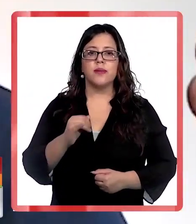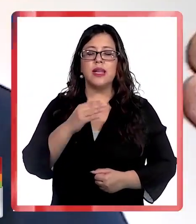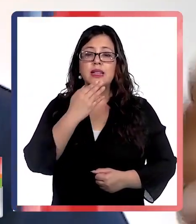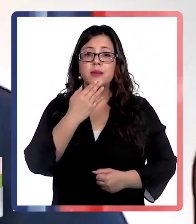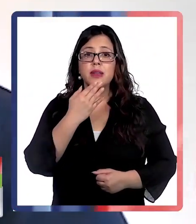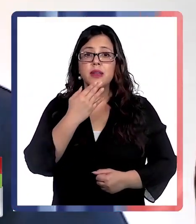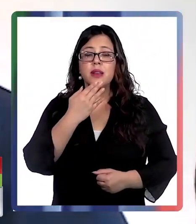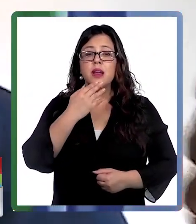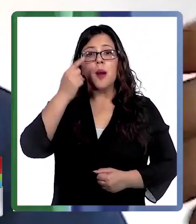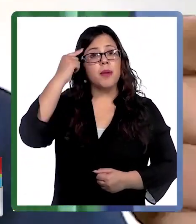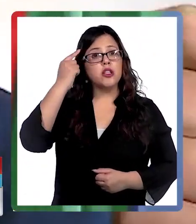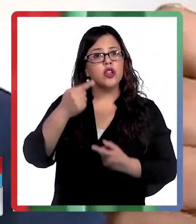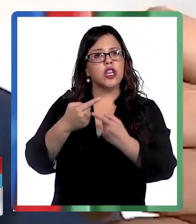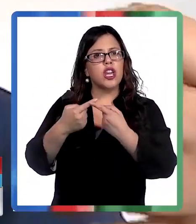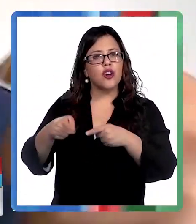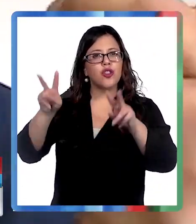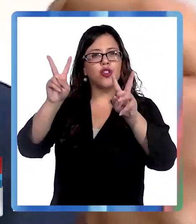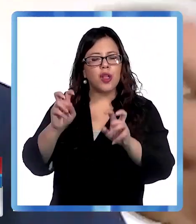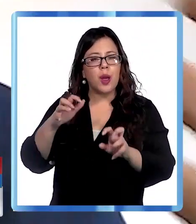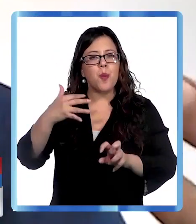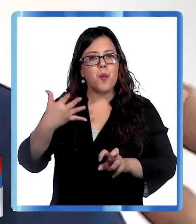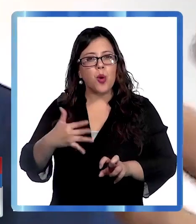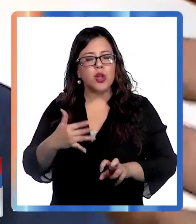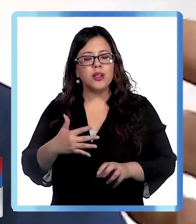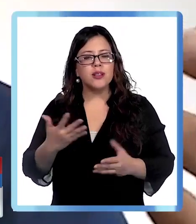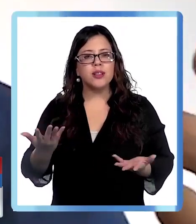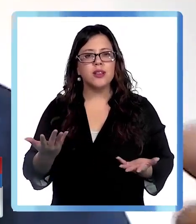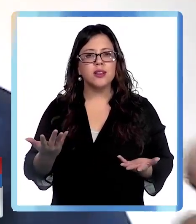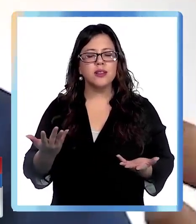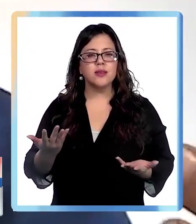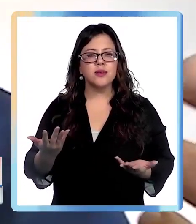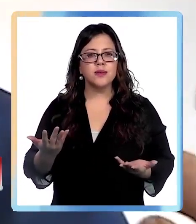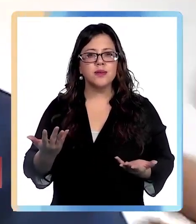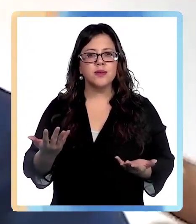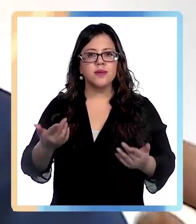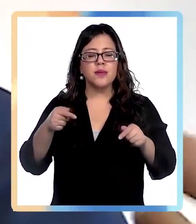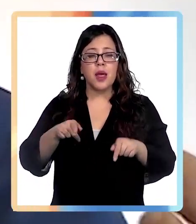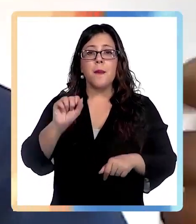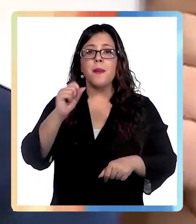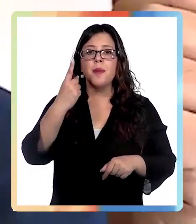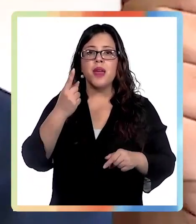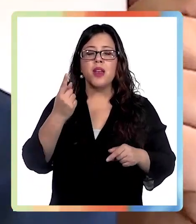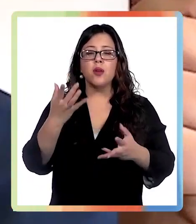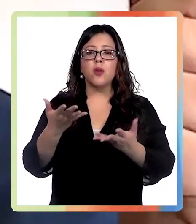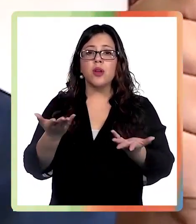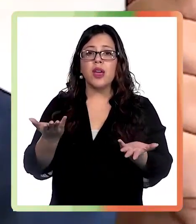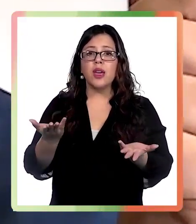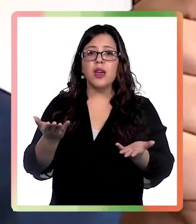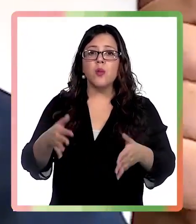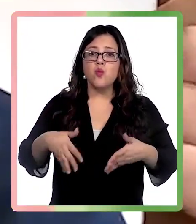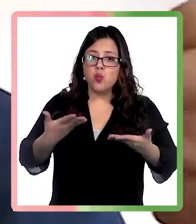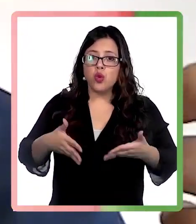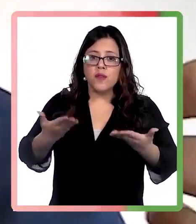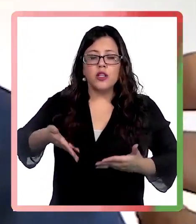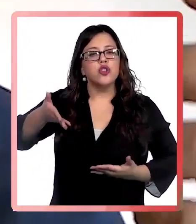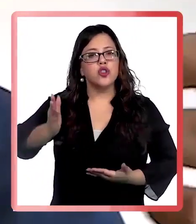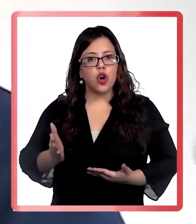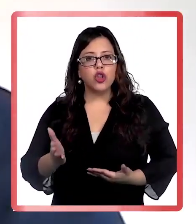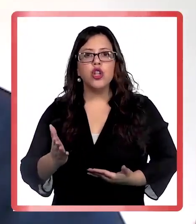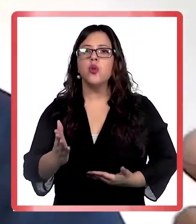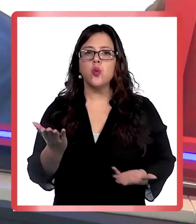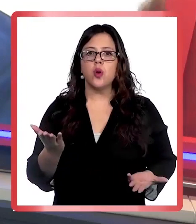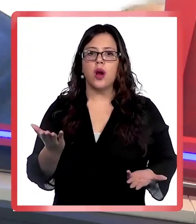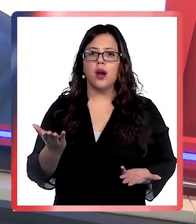que esta primera motivación se mantiene dentro del tiempo porque hay un alto grado